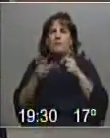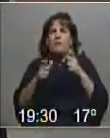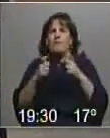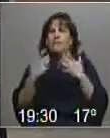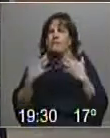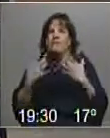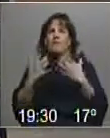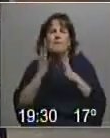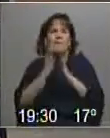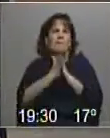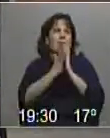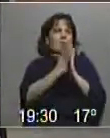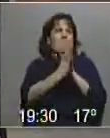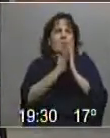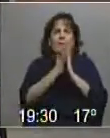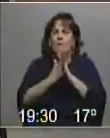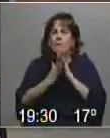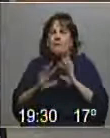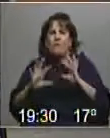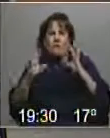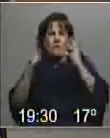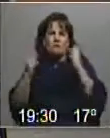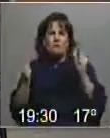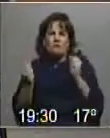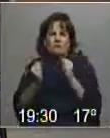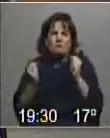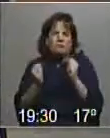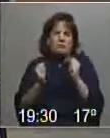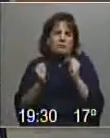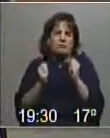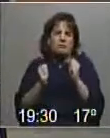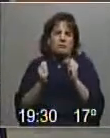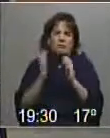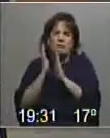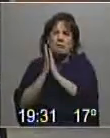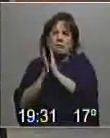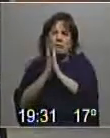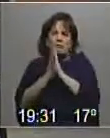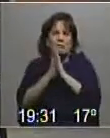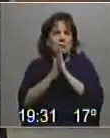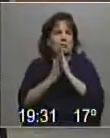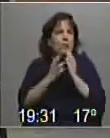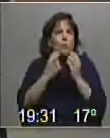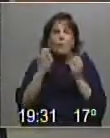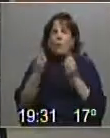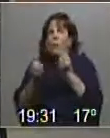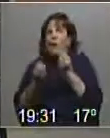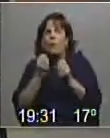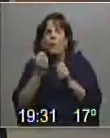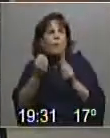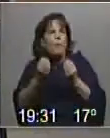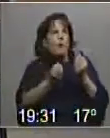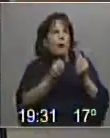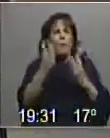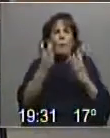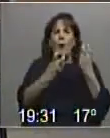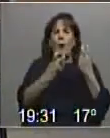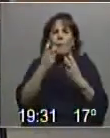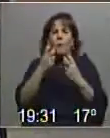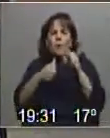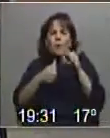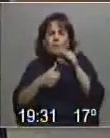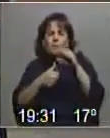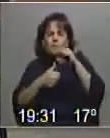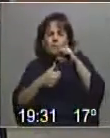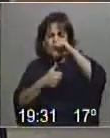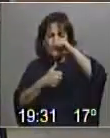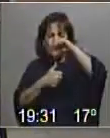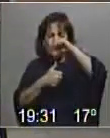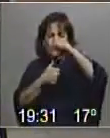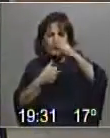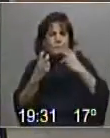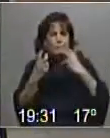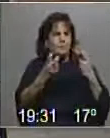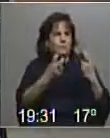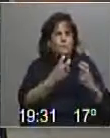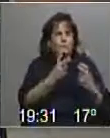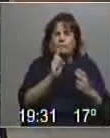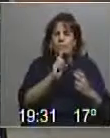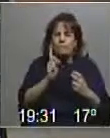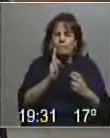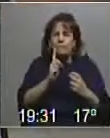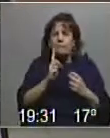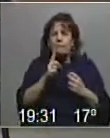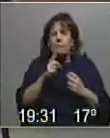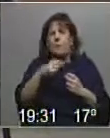el terror de la violencia, han estado buscando refugio en Centroamérica y ahora entiendo que están ampliando